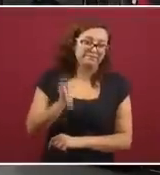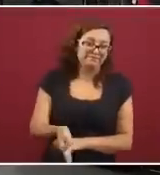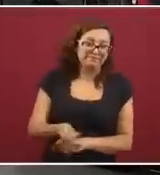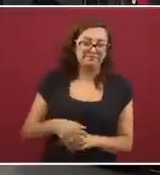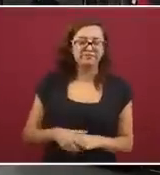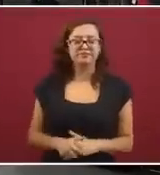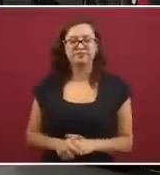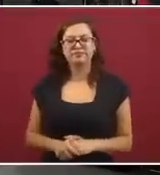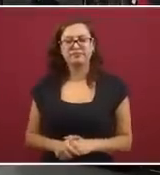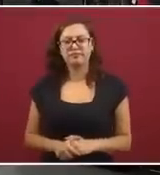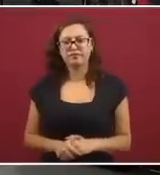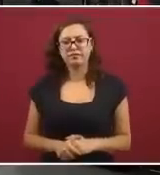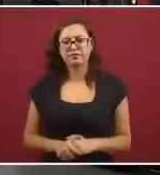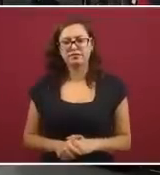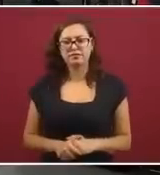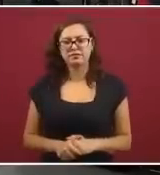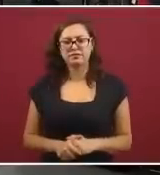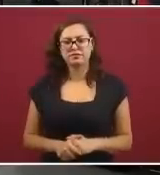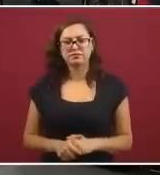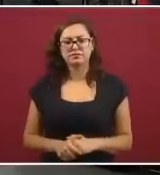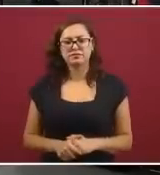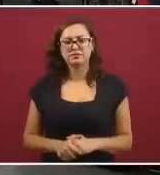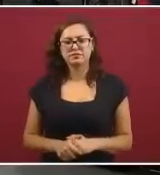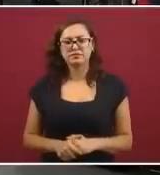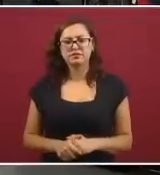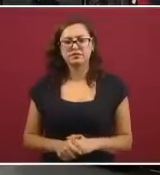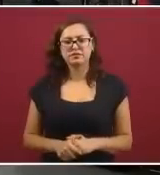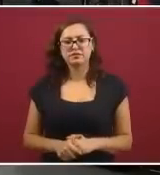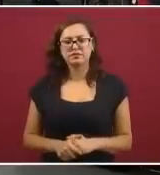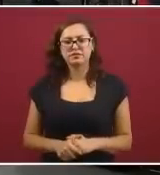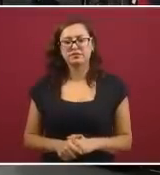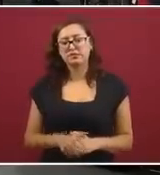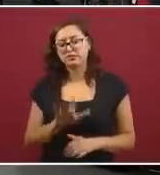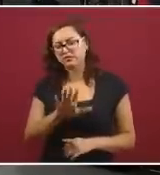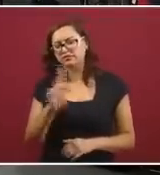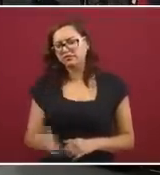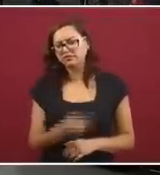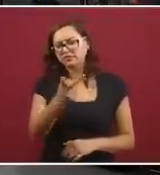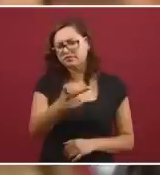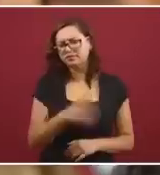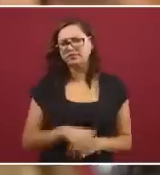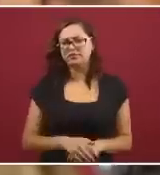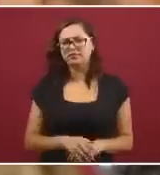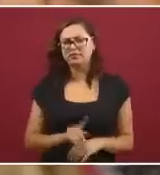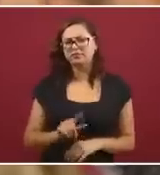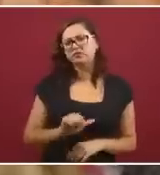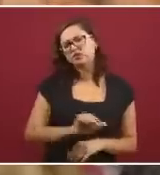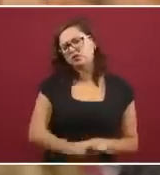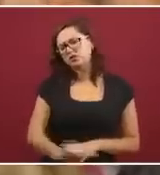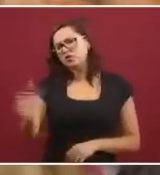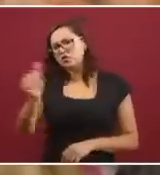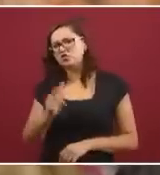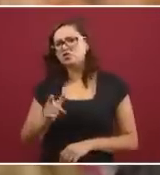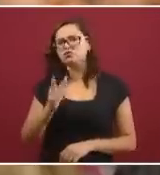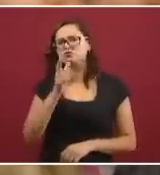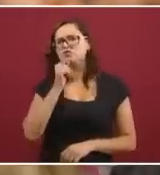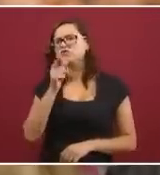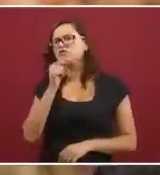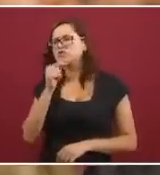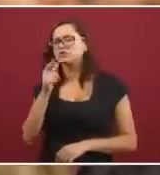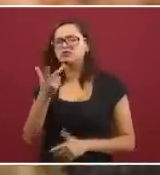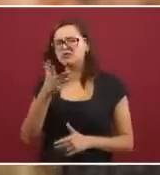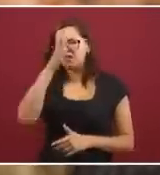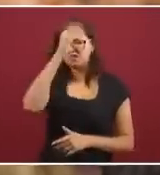y preguntarle por otro lado presidente que les dice a los disidentes de los policías federales que no aceptan estos acuerdos a los que se llegaron